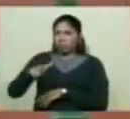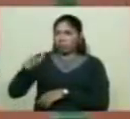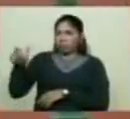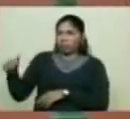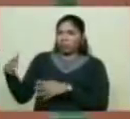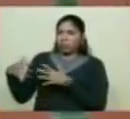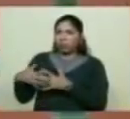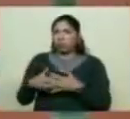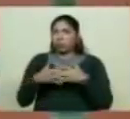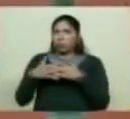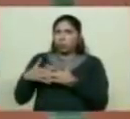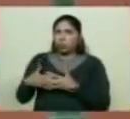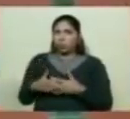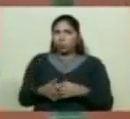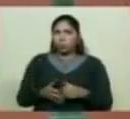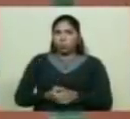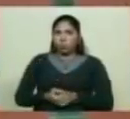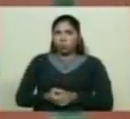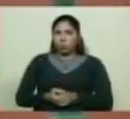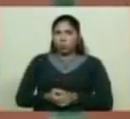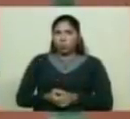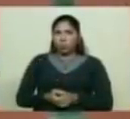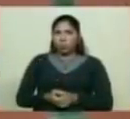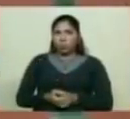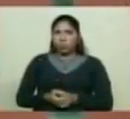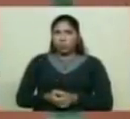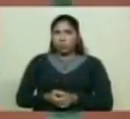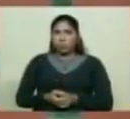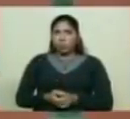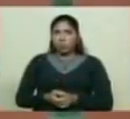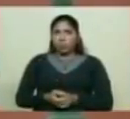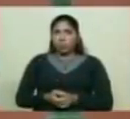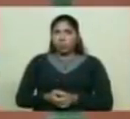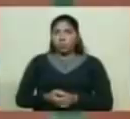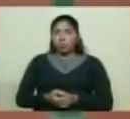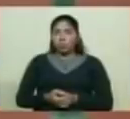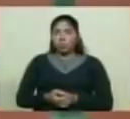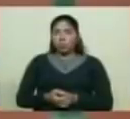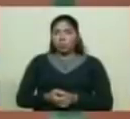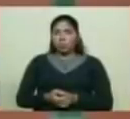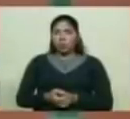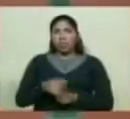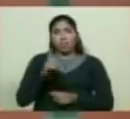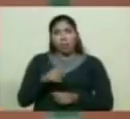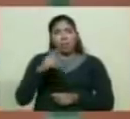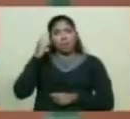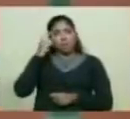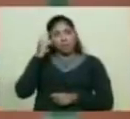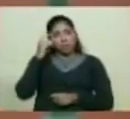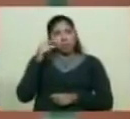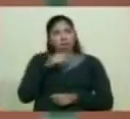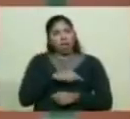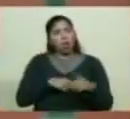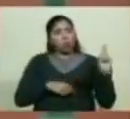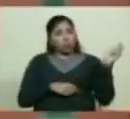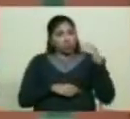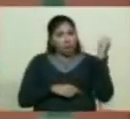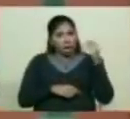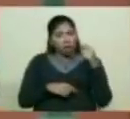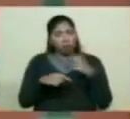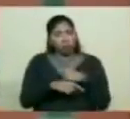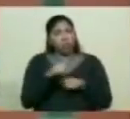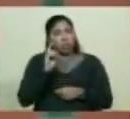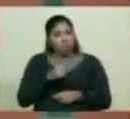en octubre del 2018 pero en paralelo se van dando un conjunto de acontecimientos en los llanos que también hay que